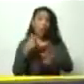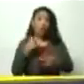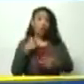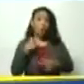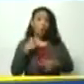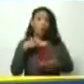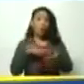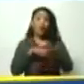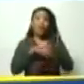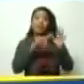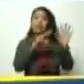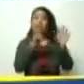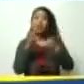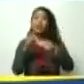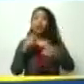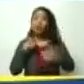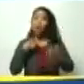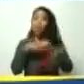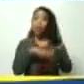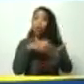debía al banco 70 mil bolívares